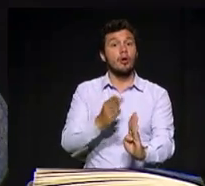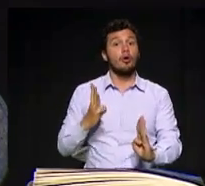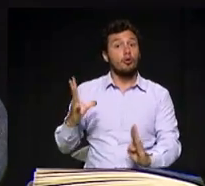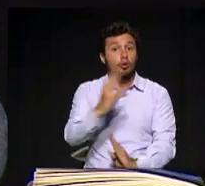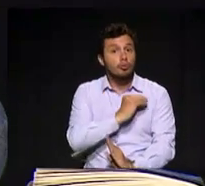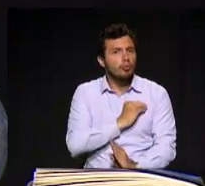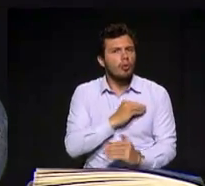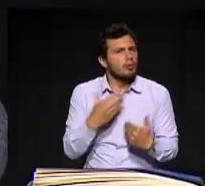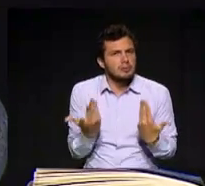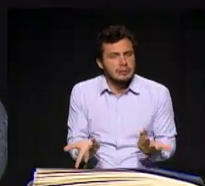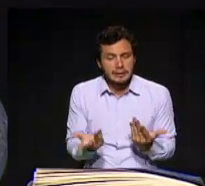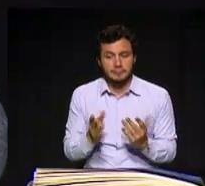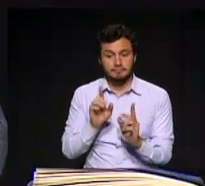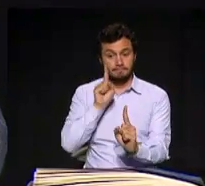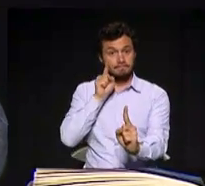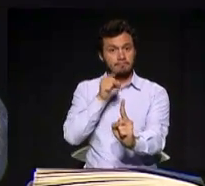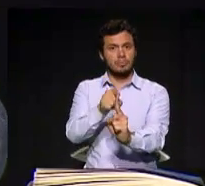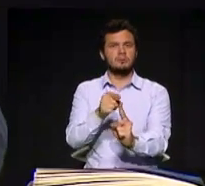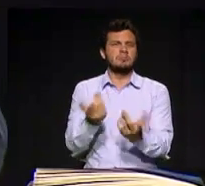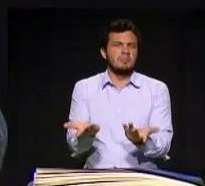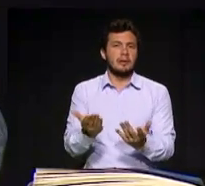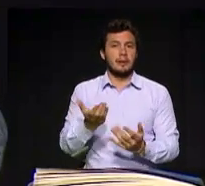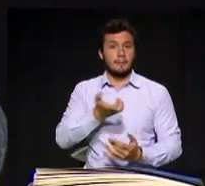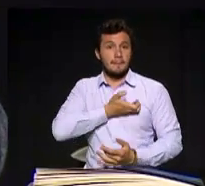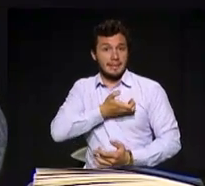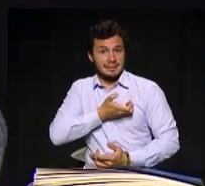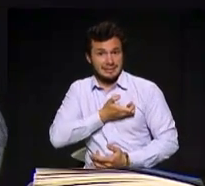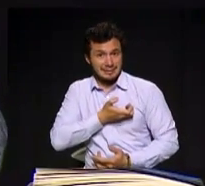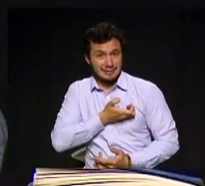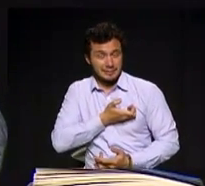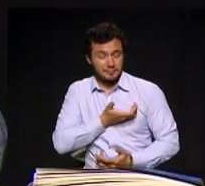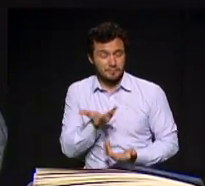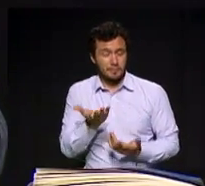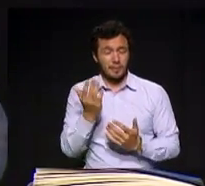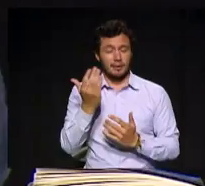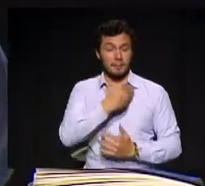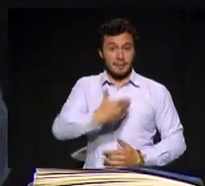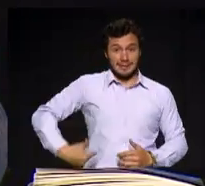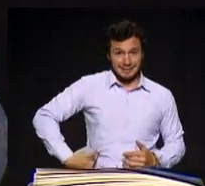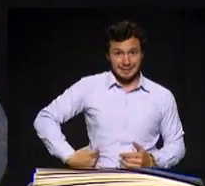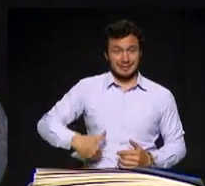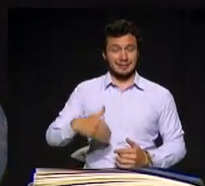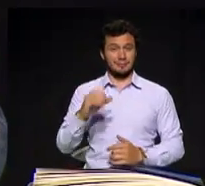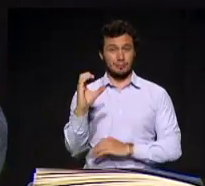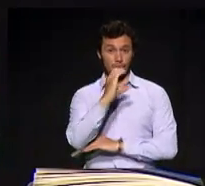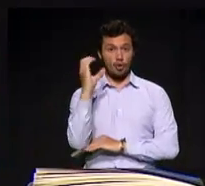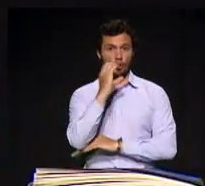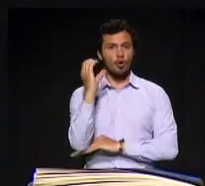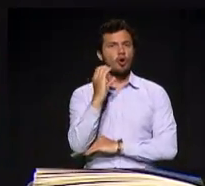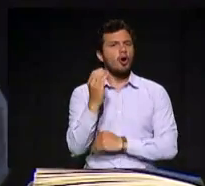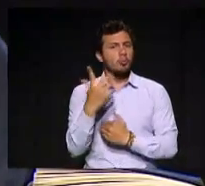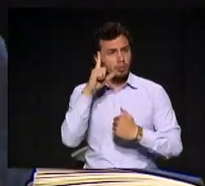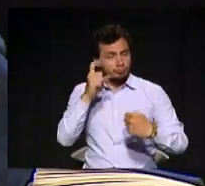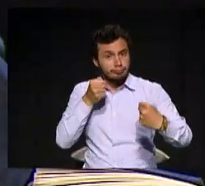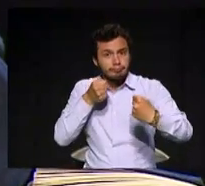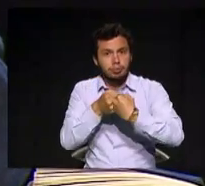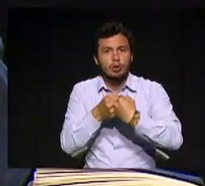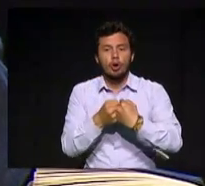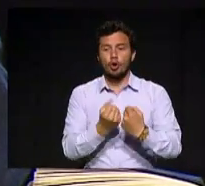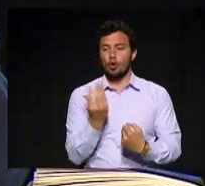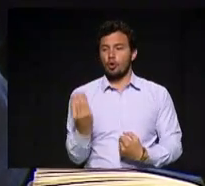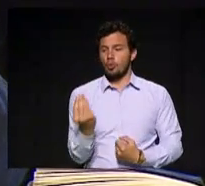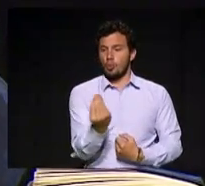donde la presidencia de la república hoy tengamos la capacidad de inteligencia que estos grupos que tristemente entraron a este mundo